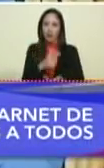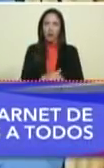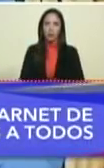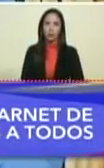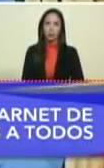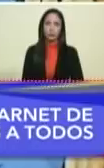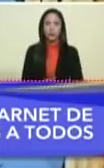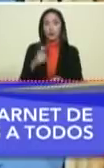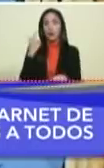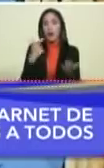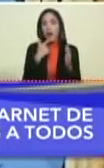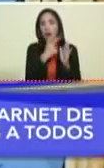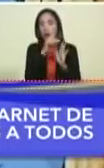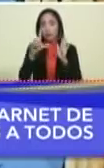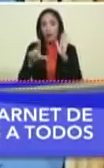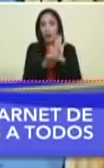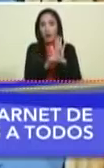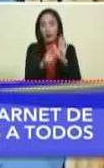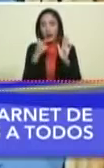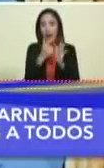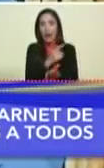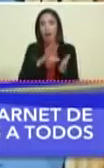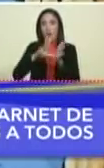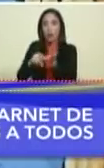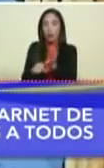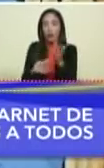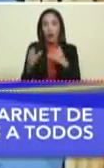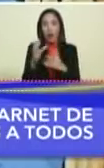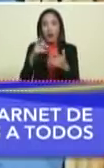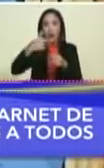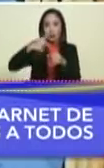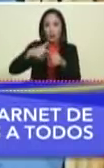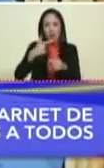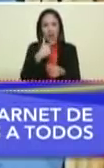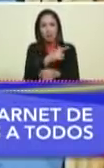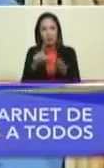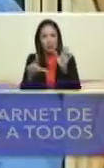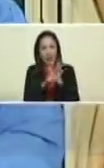Ellos legalizaron el tráfico de gasolina hacia Colombia, lo legalizaron